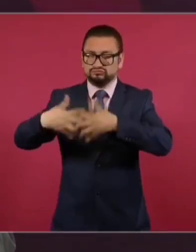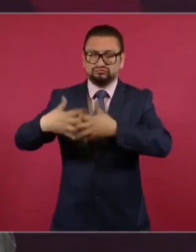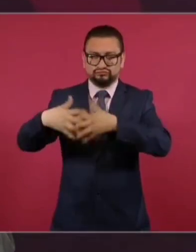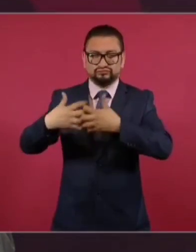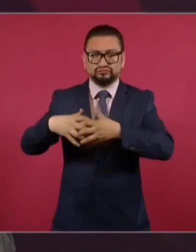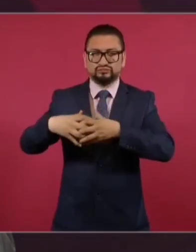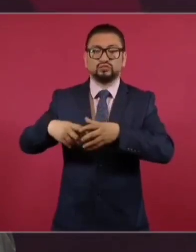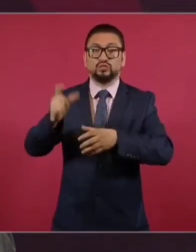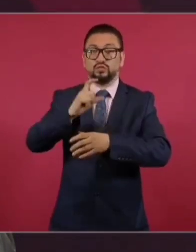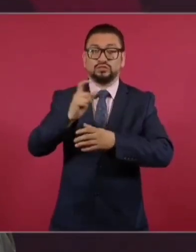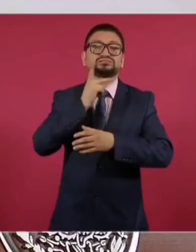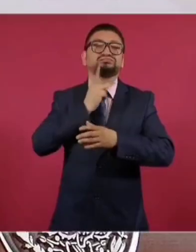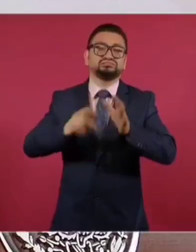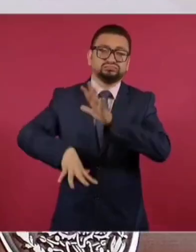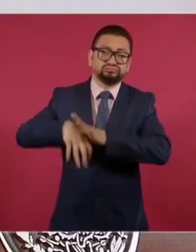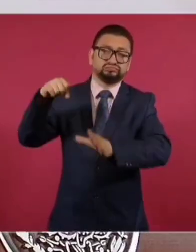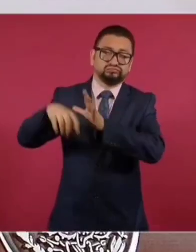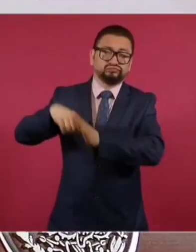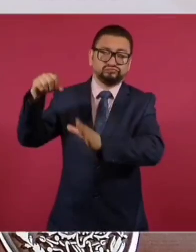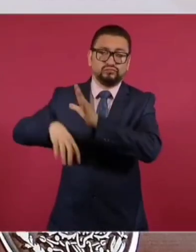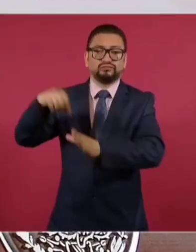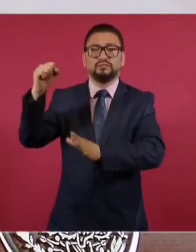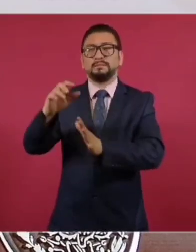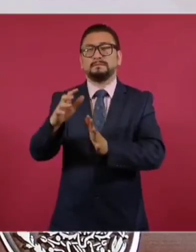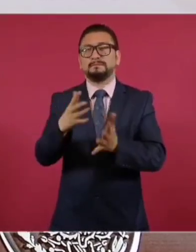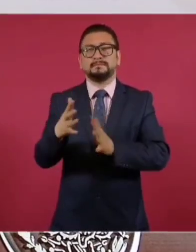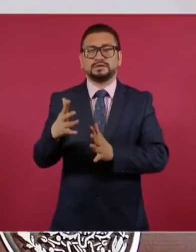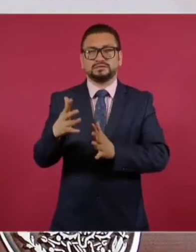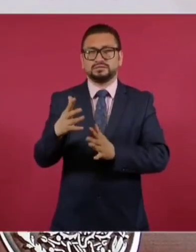la extracción de petróleo, era de